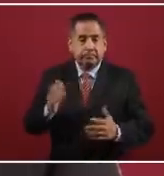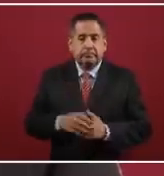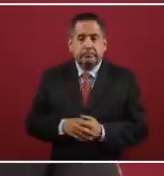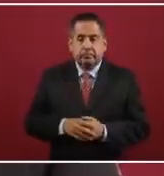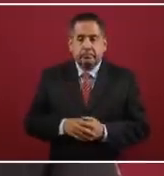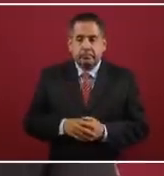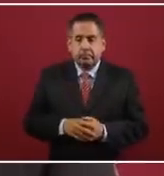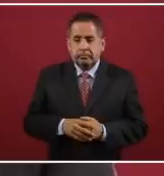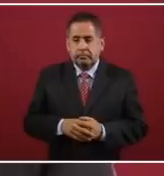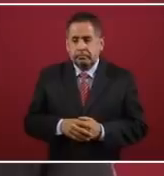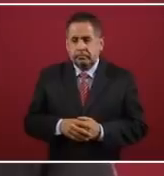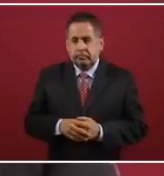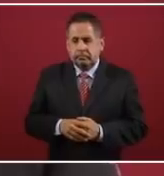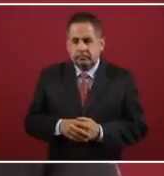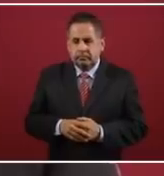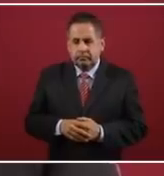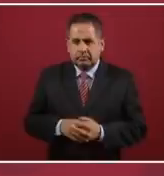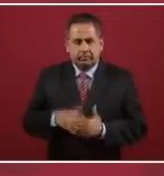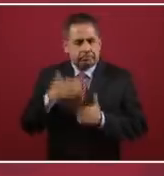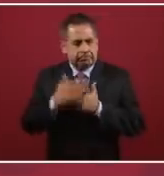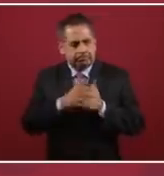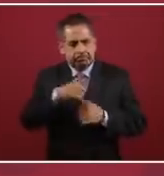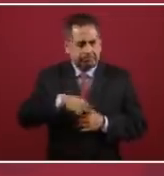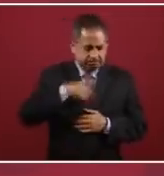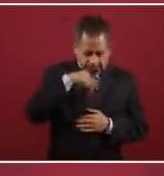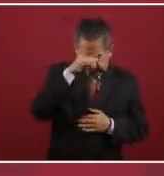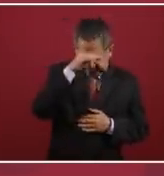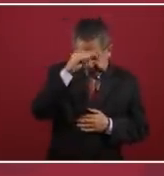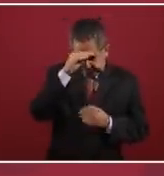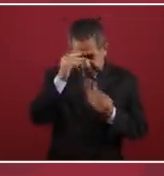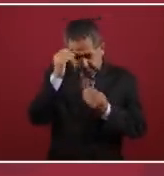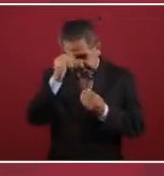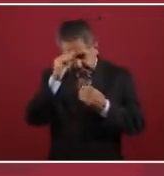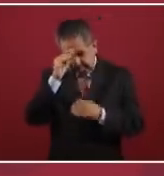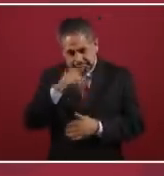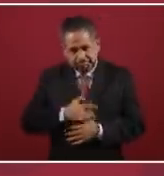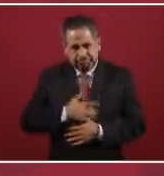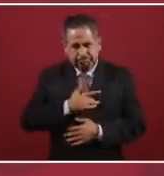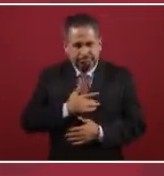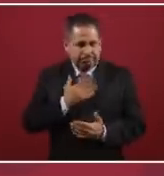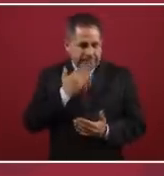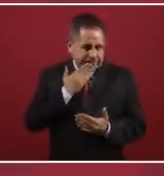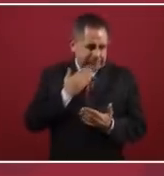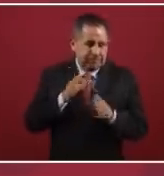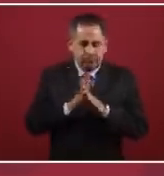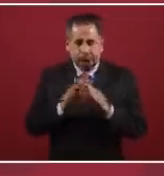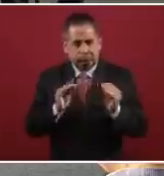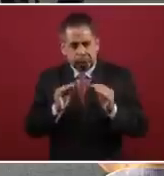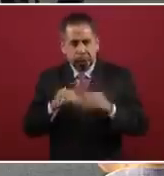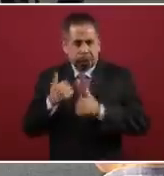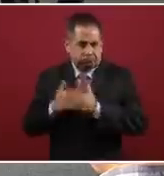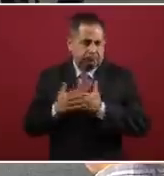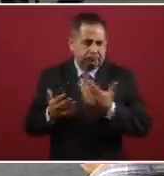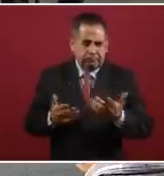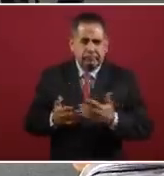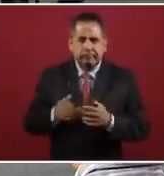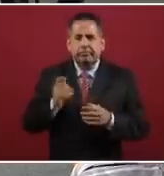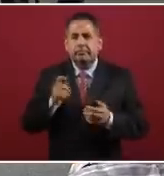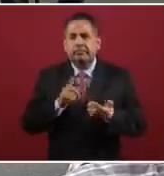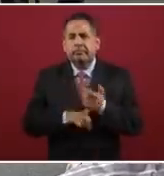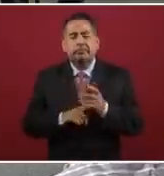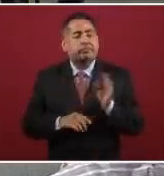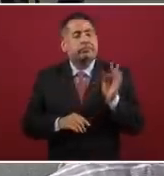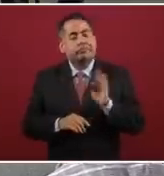haya una reflexión sobre esto, una discusión, un debate, en el caso de